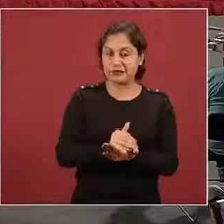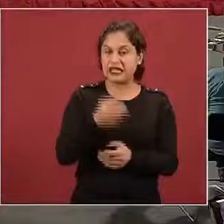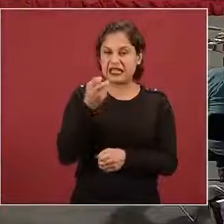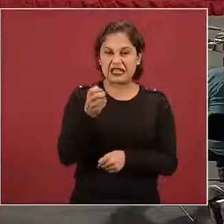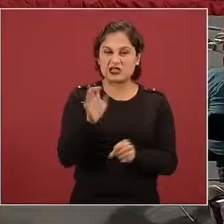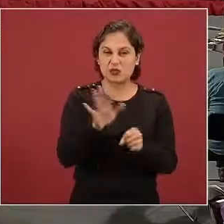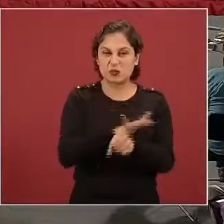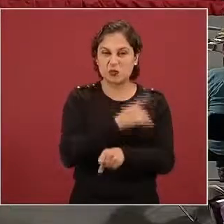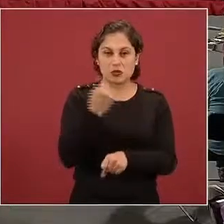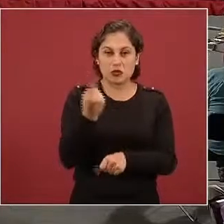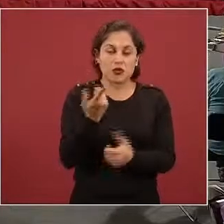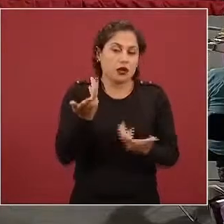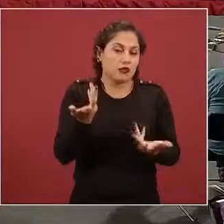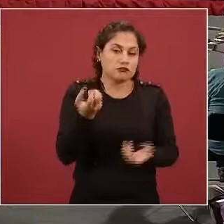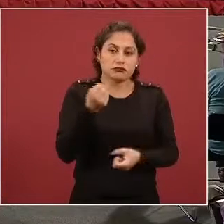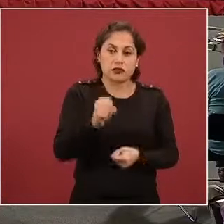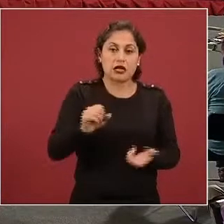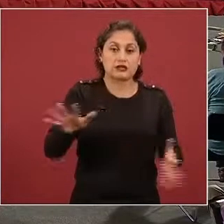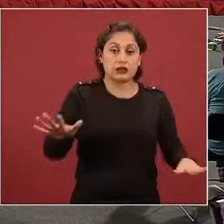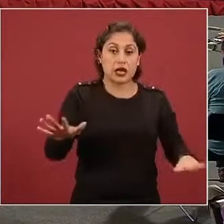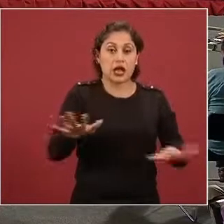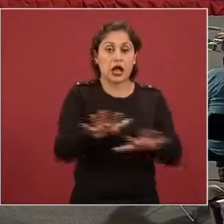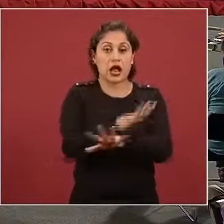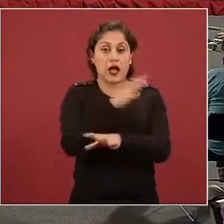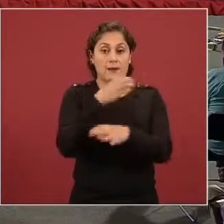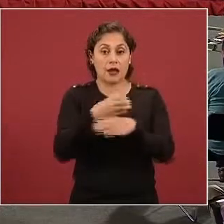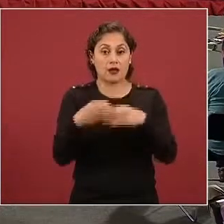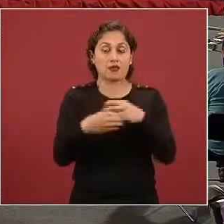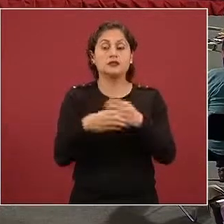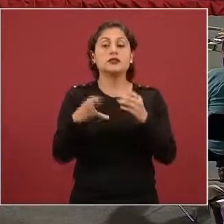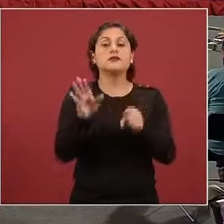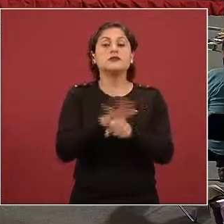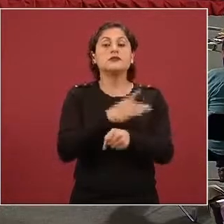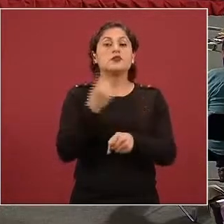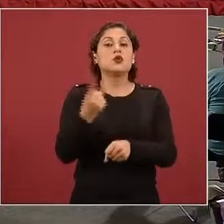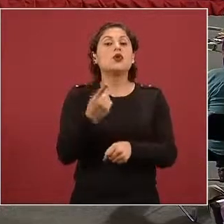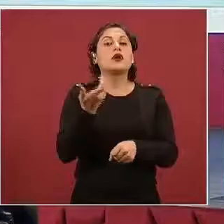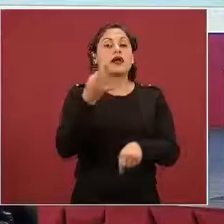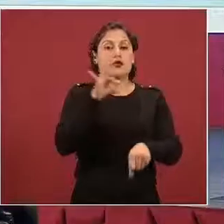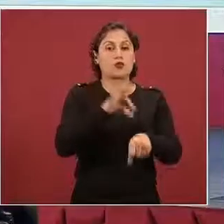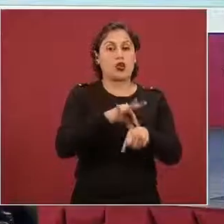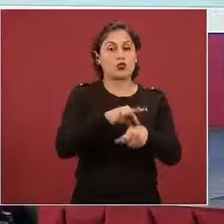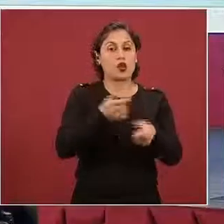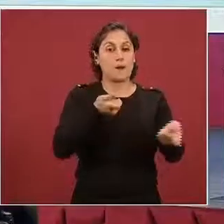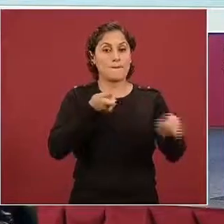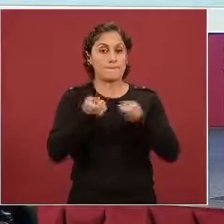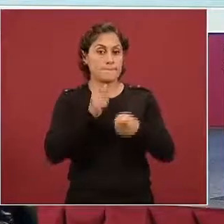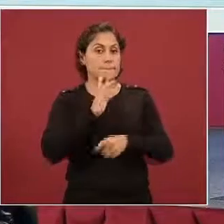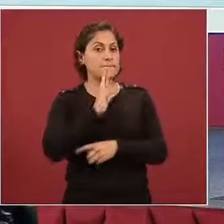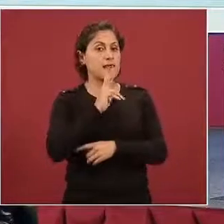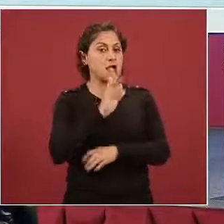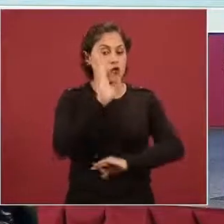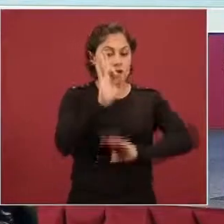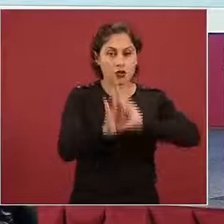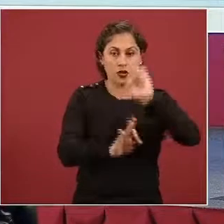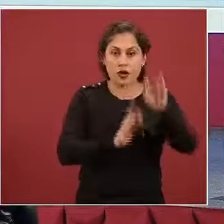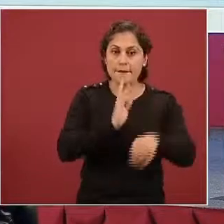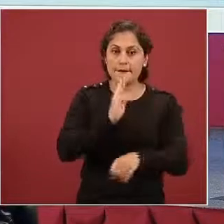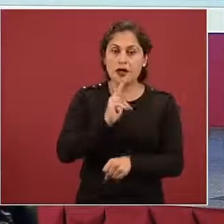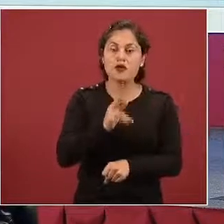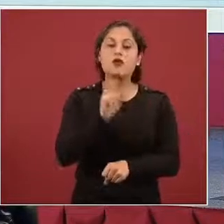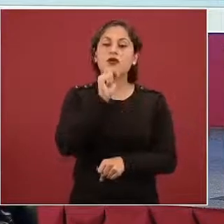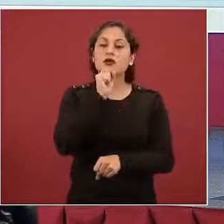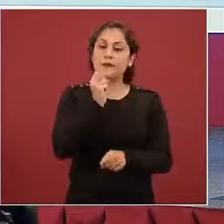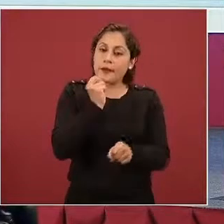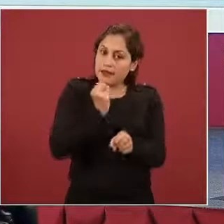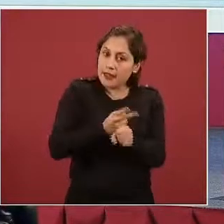ocurrido a lo largo de los meses de la epidemia en el manejo médico de la epidemia, en la oportunidad de detección,